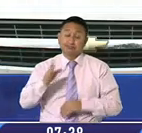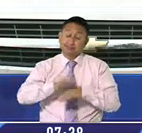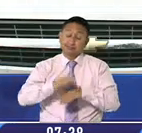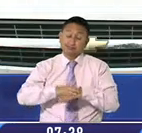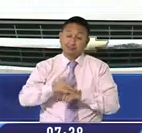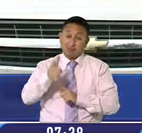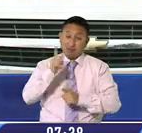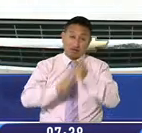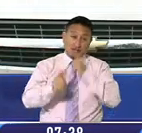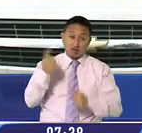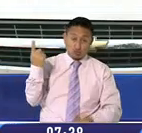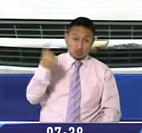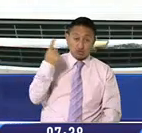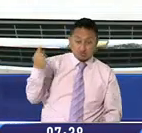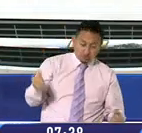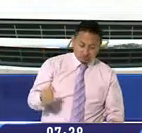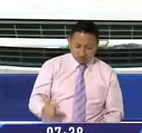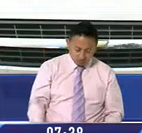principal